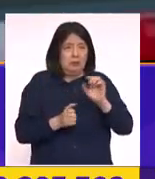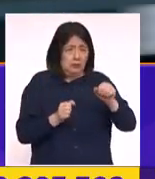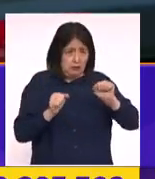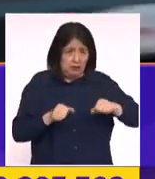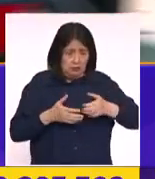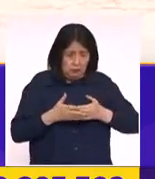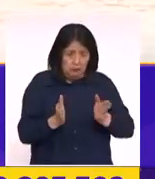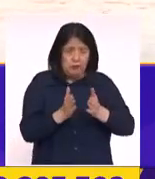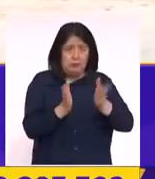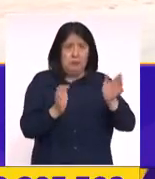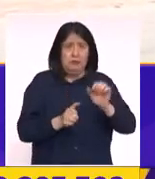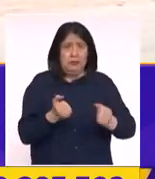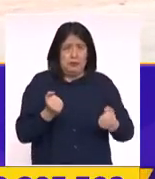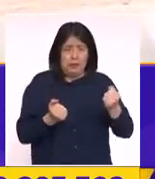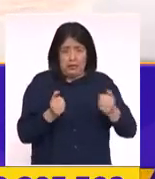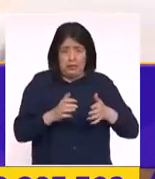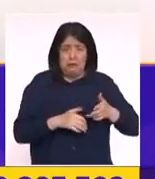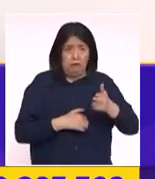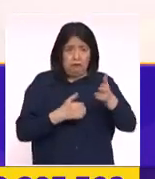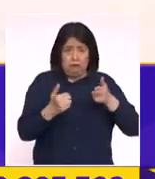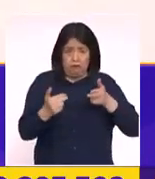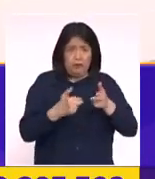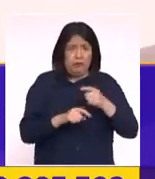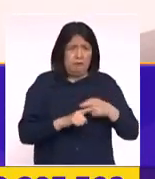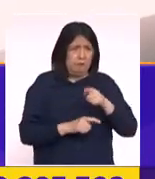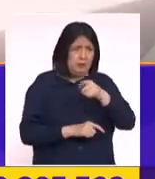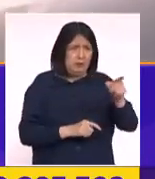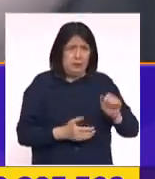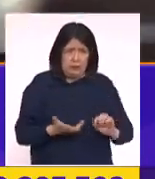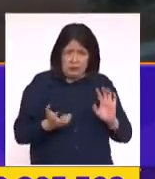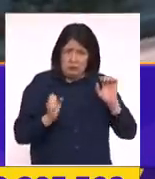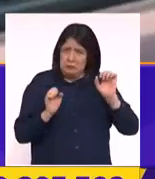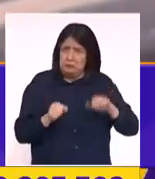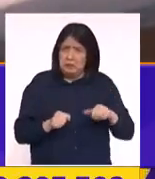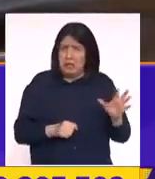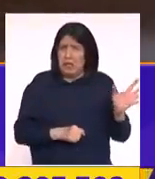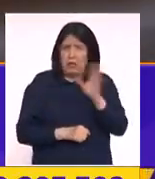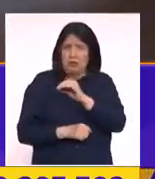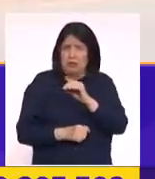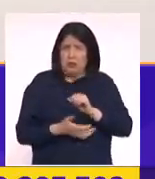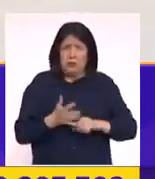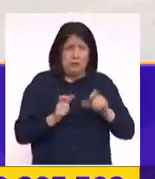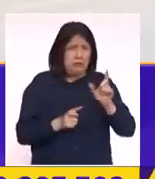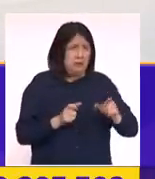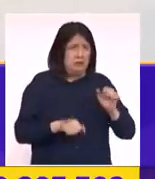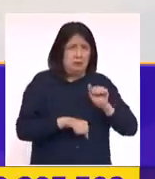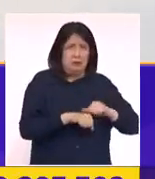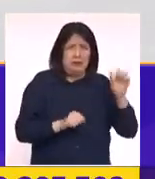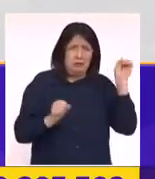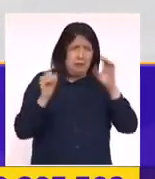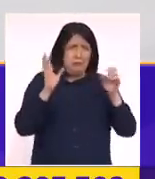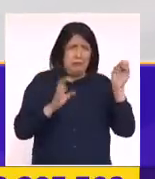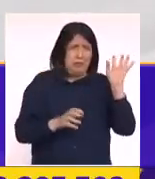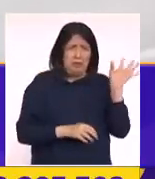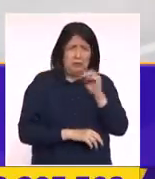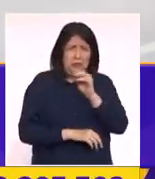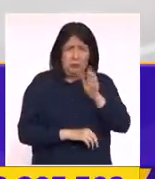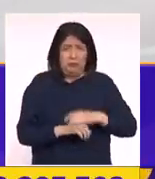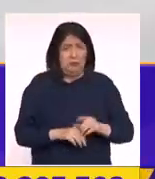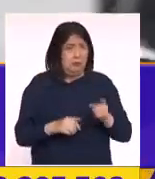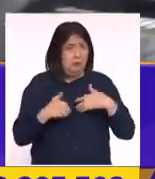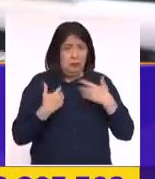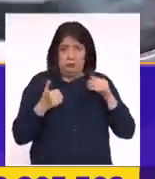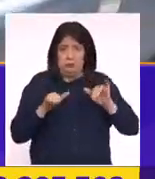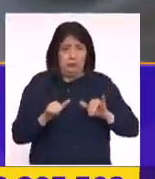pase para que los vehículos puedan transitar, pero se está atacando absolutamente a todas las personas aquí. No podemos estar